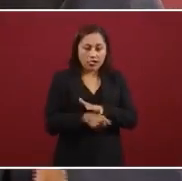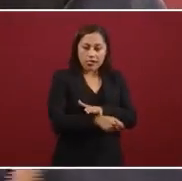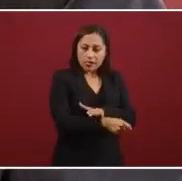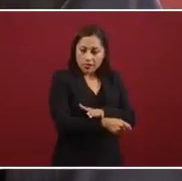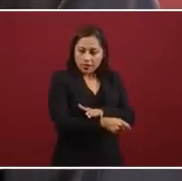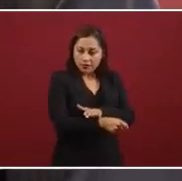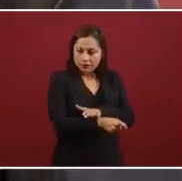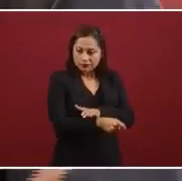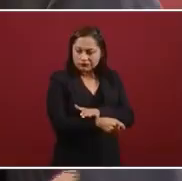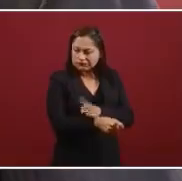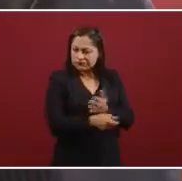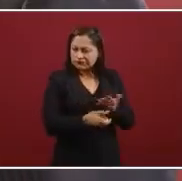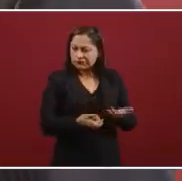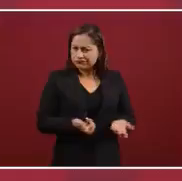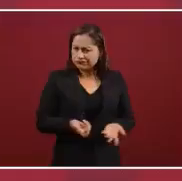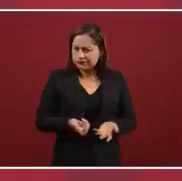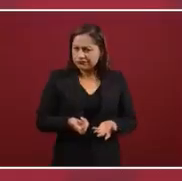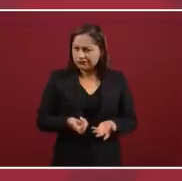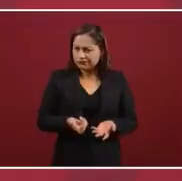para